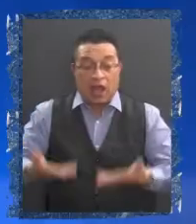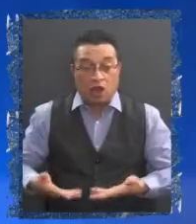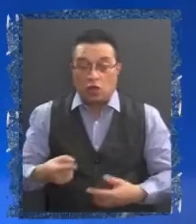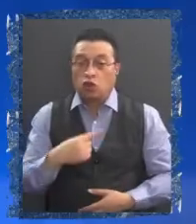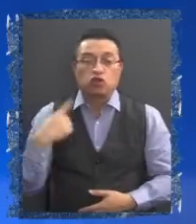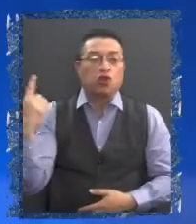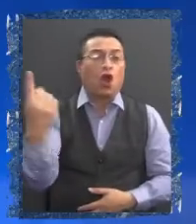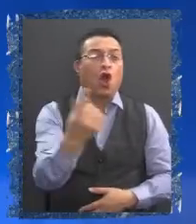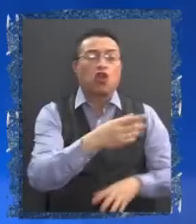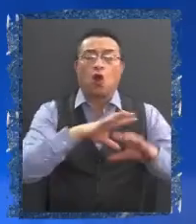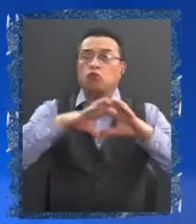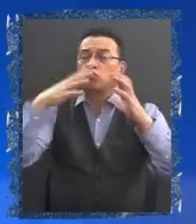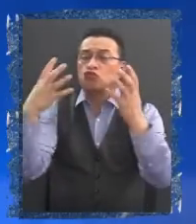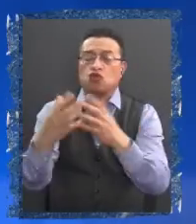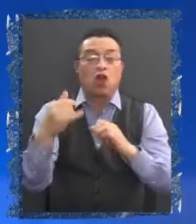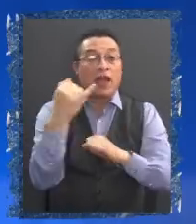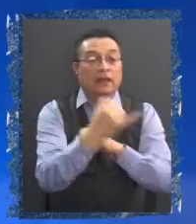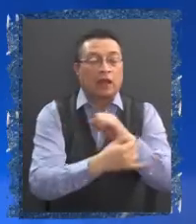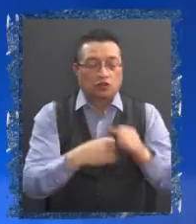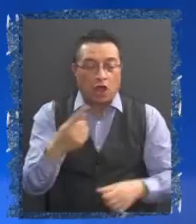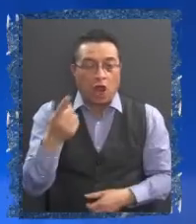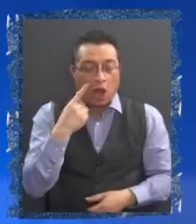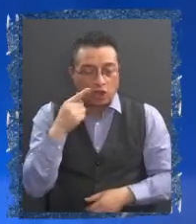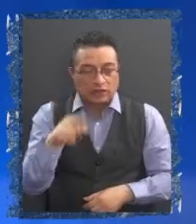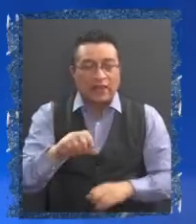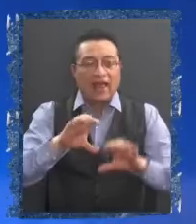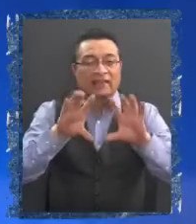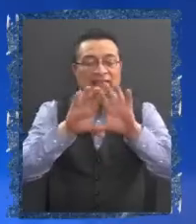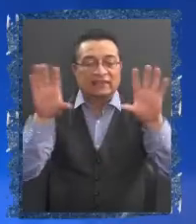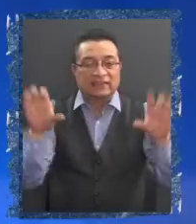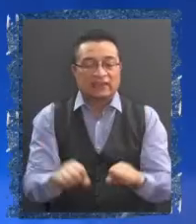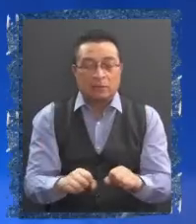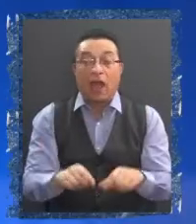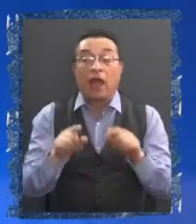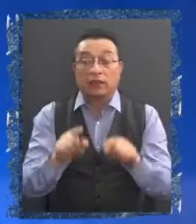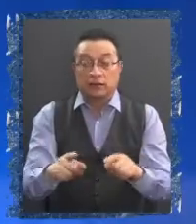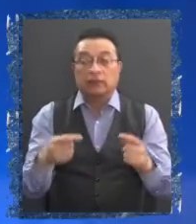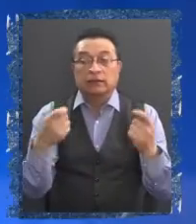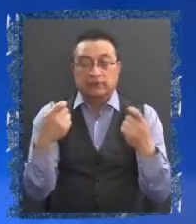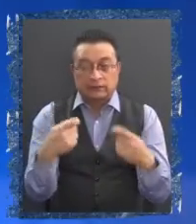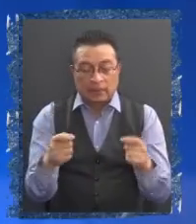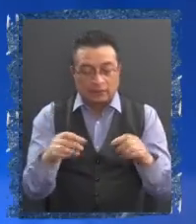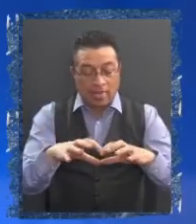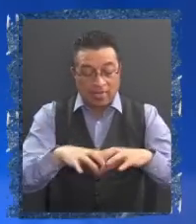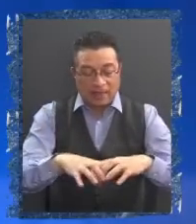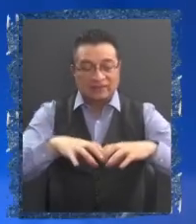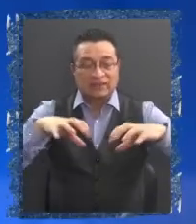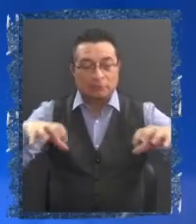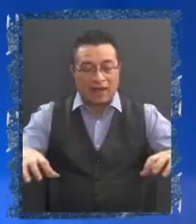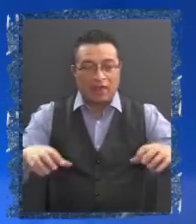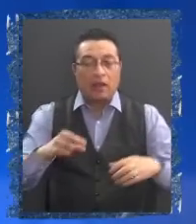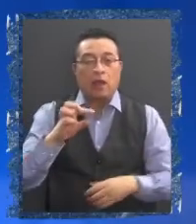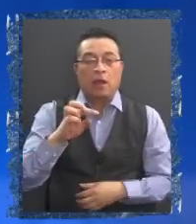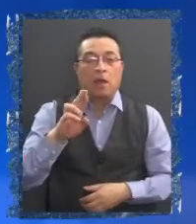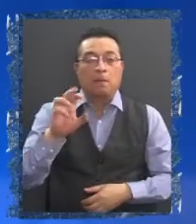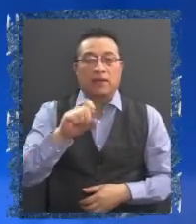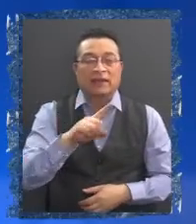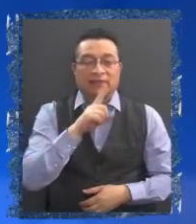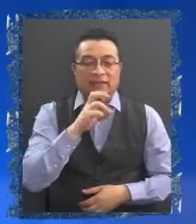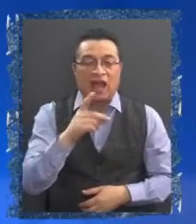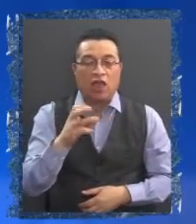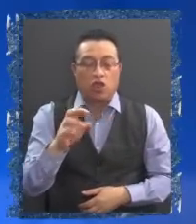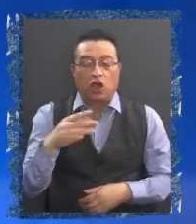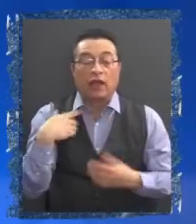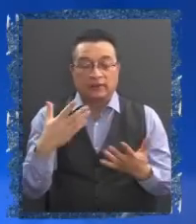mundo internacionalmente se conoce como sistema. Y por tanto tratamos de manera separada lo que son los prestadores y lo que es el sistema